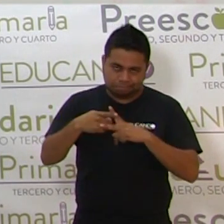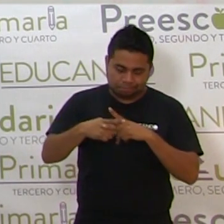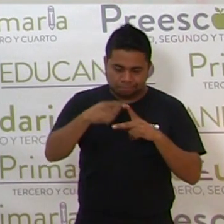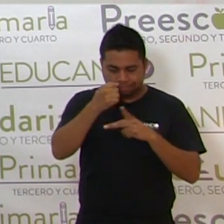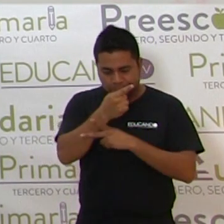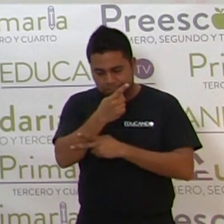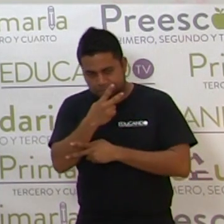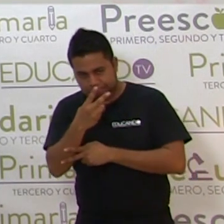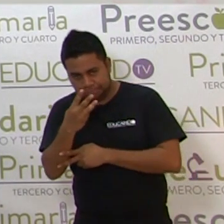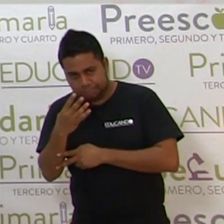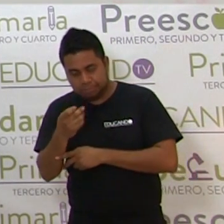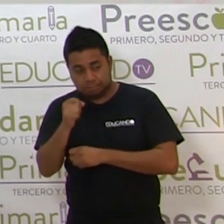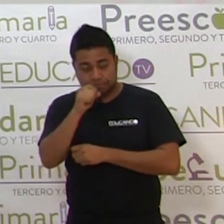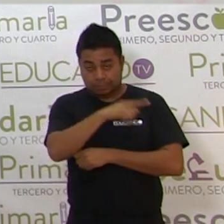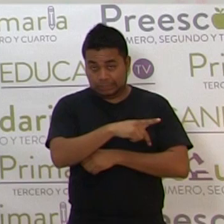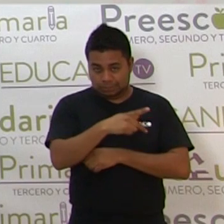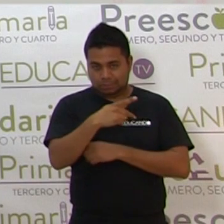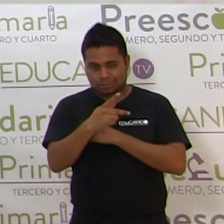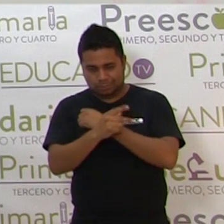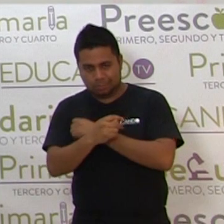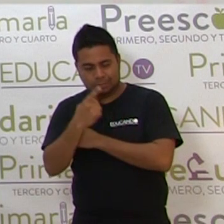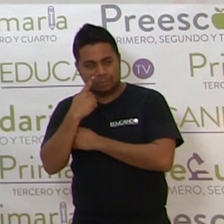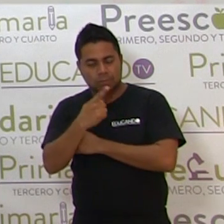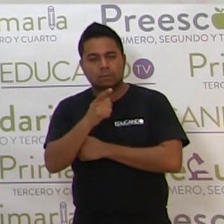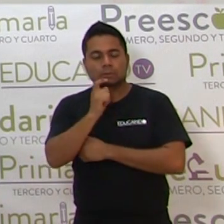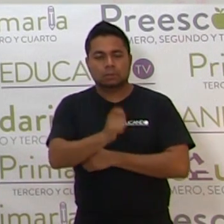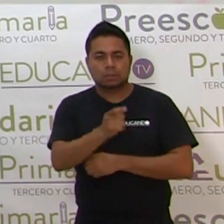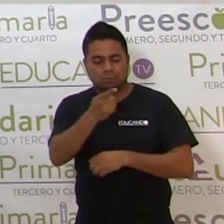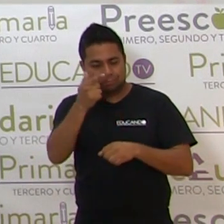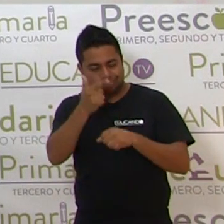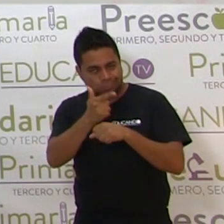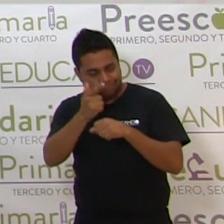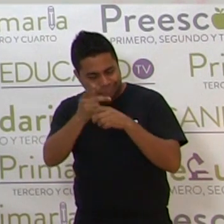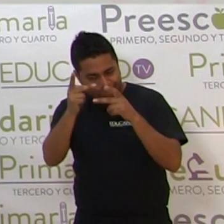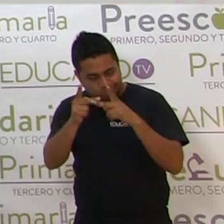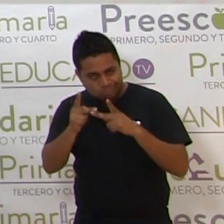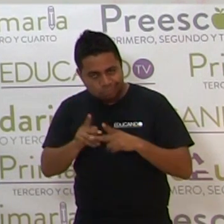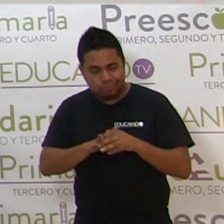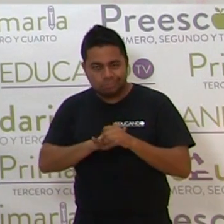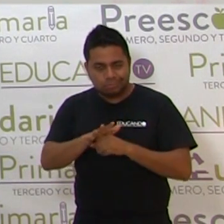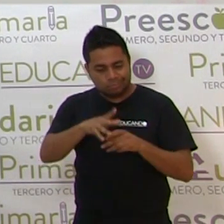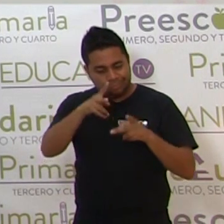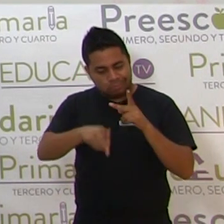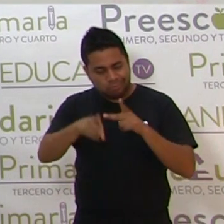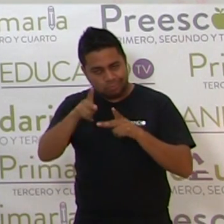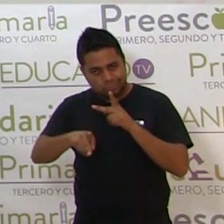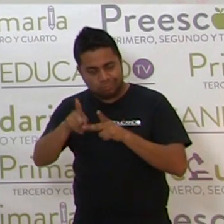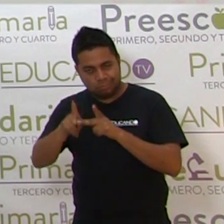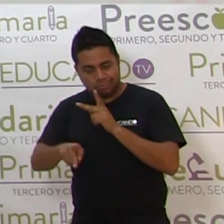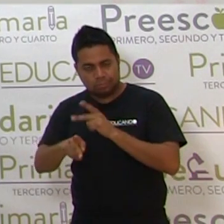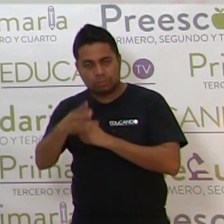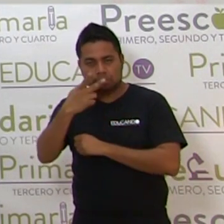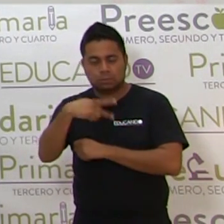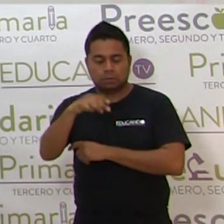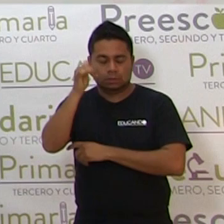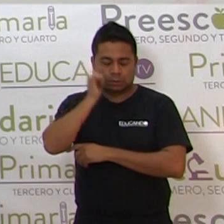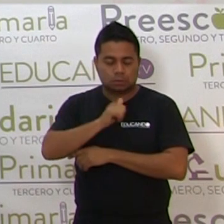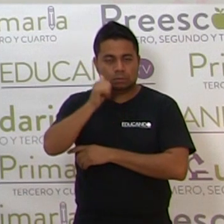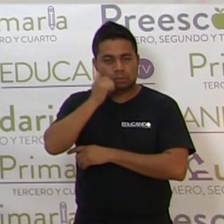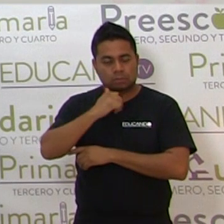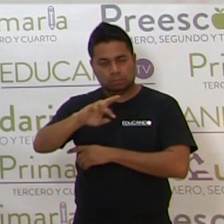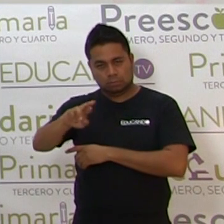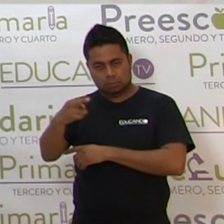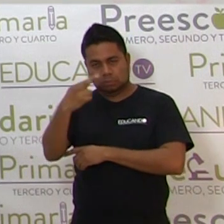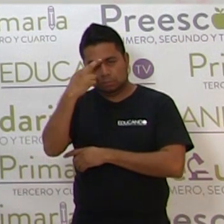viendo en tu pantalla, se está rectificando cada una de las sílabas, pero recordando siempre que